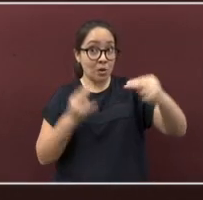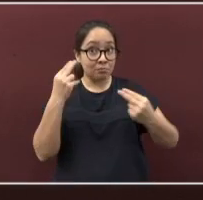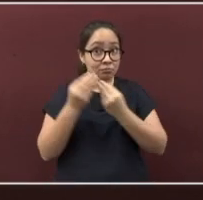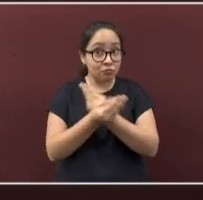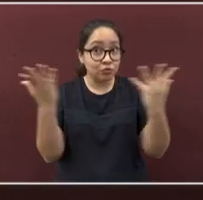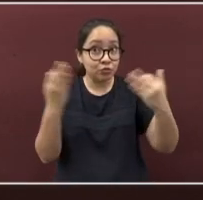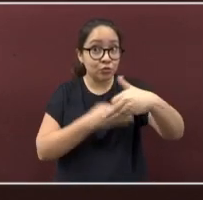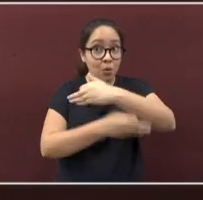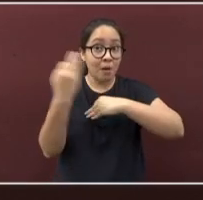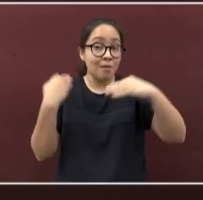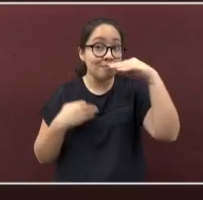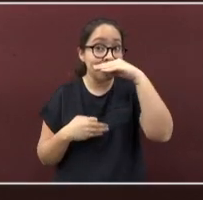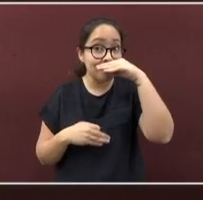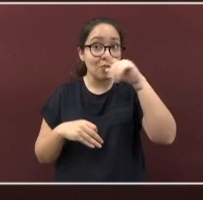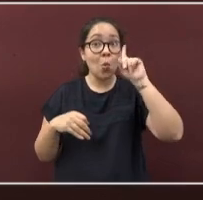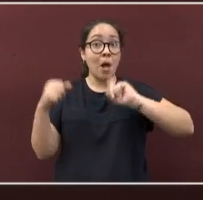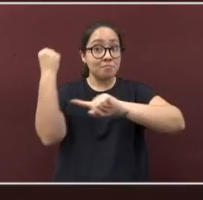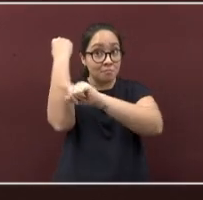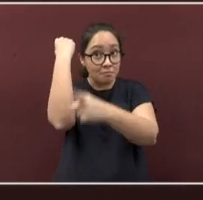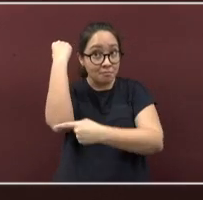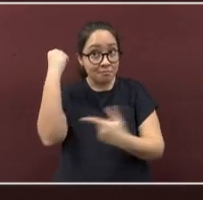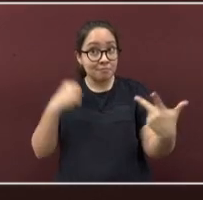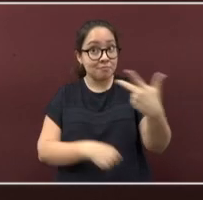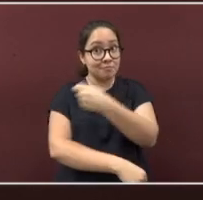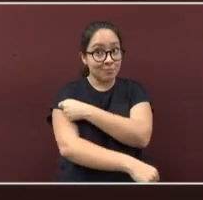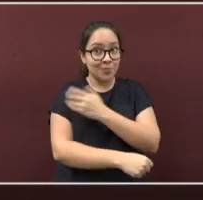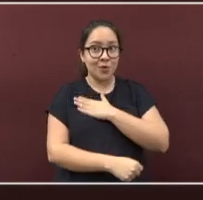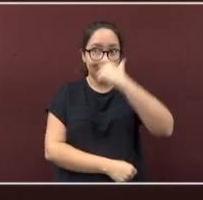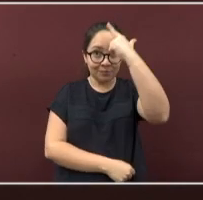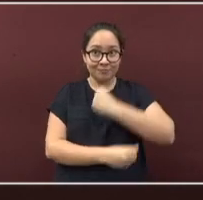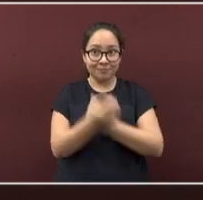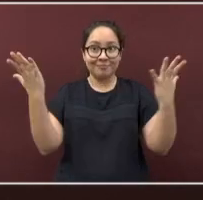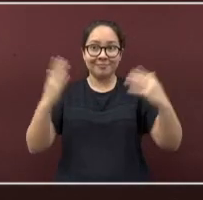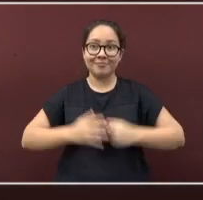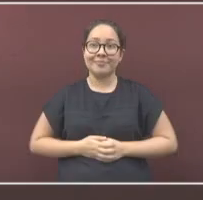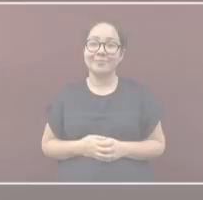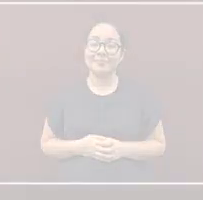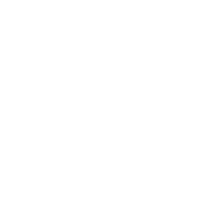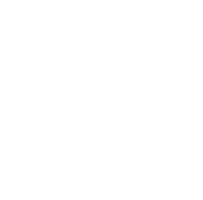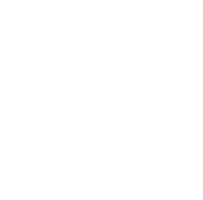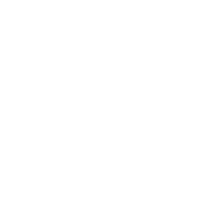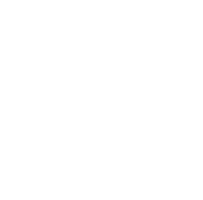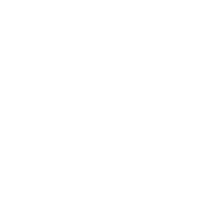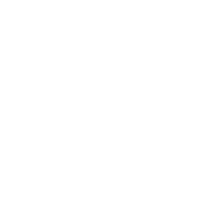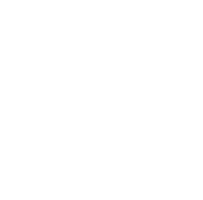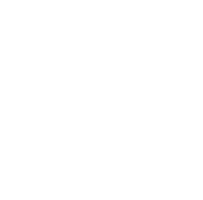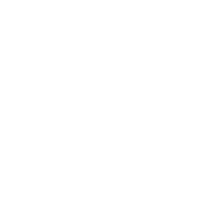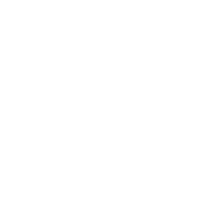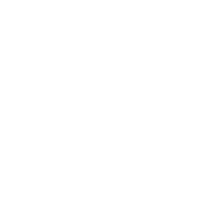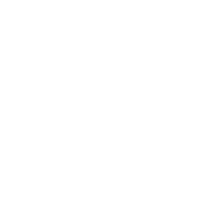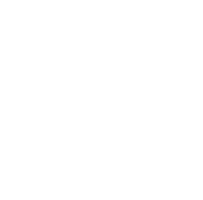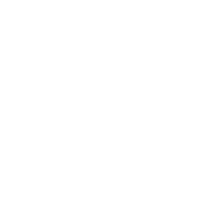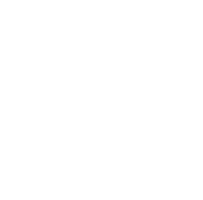señoras embarazadas a la vacuna buenas noches la